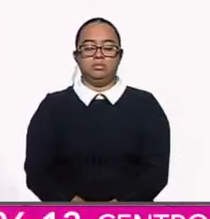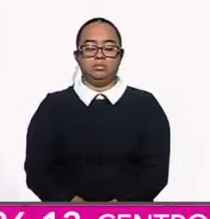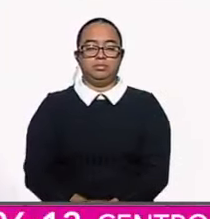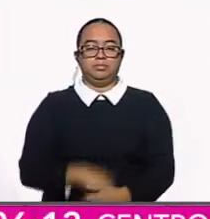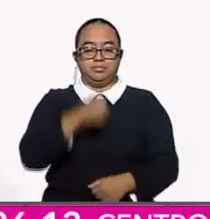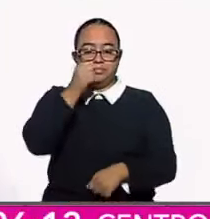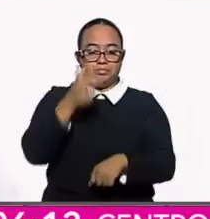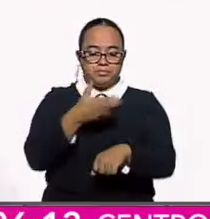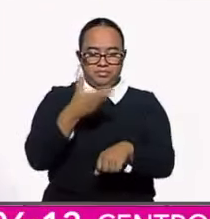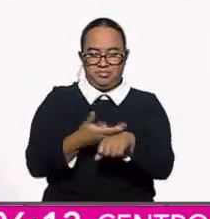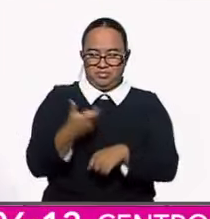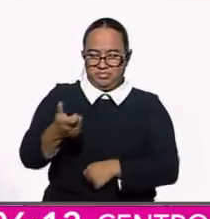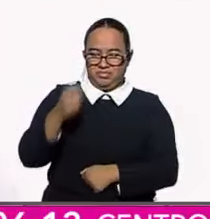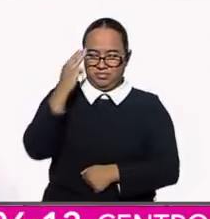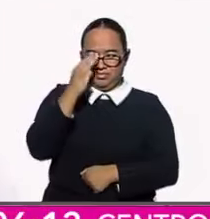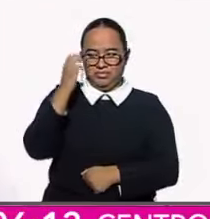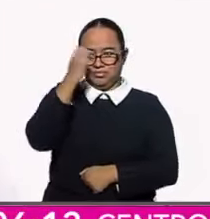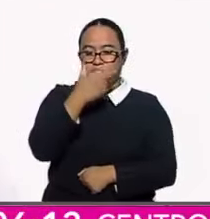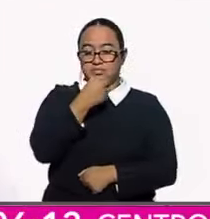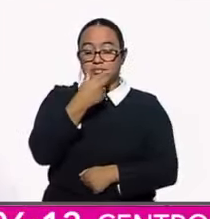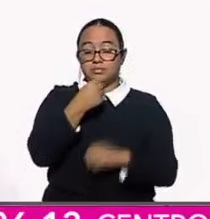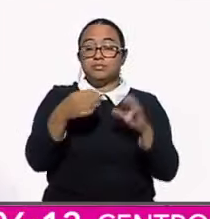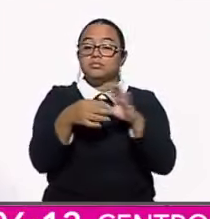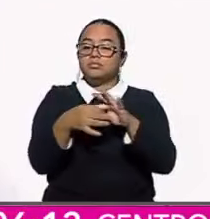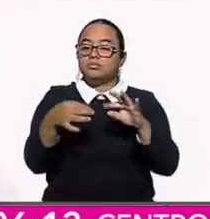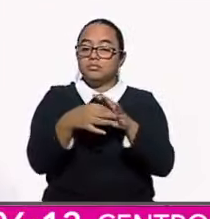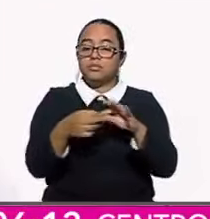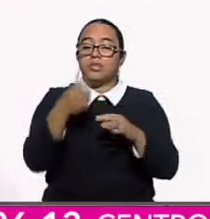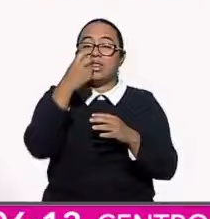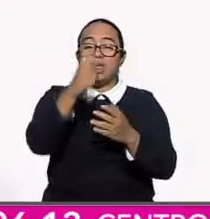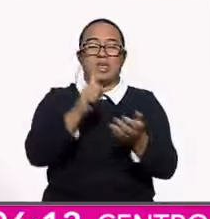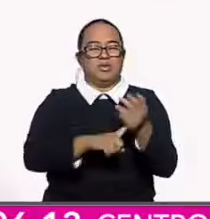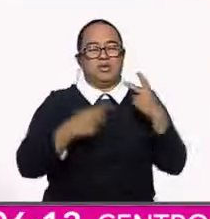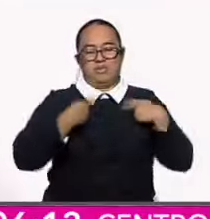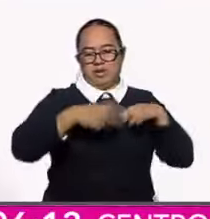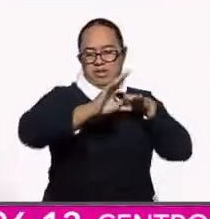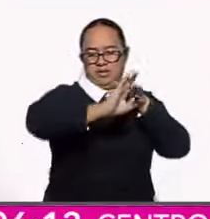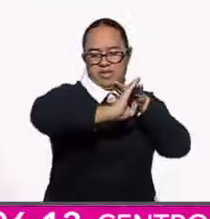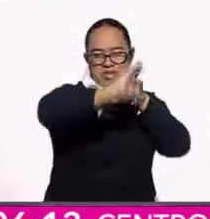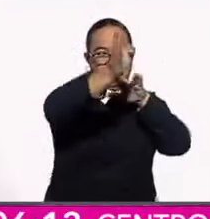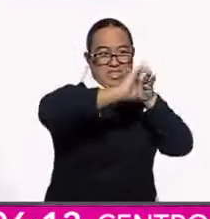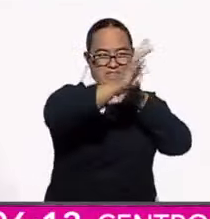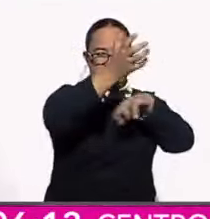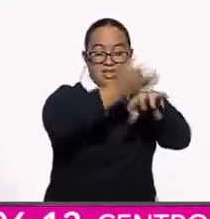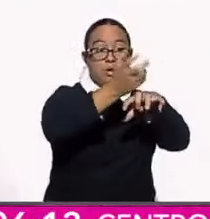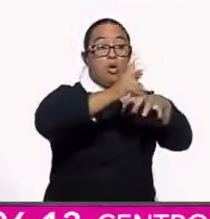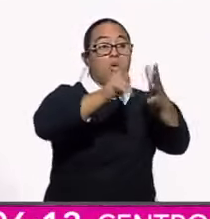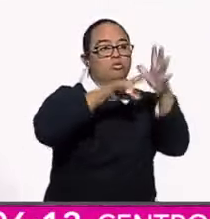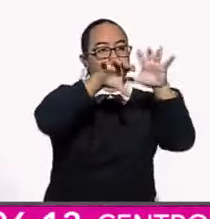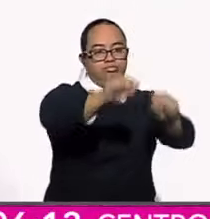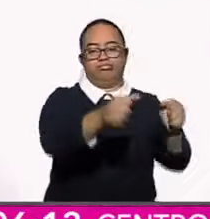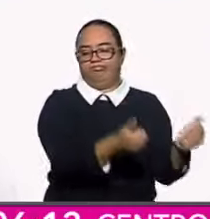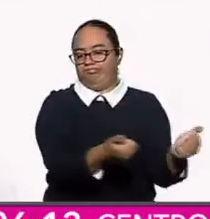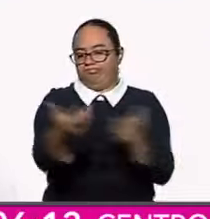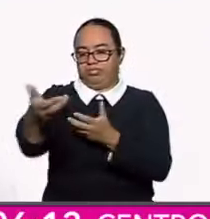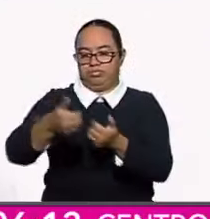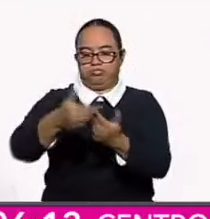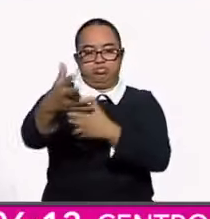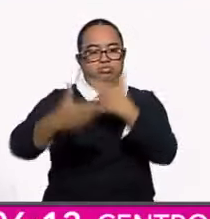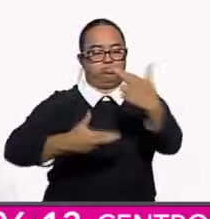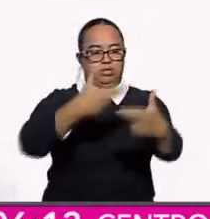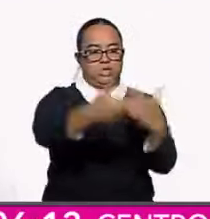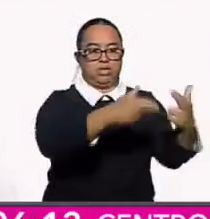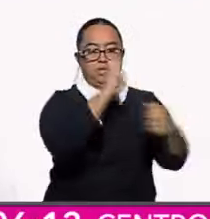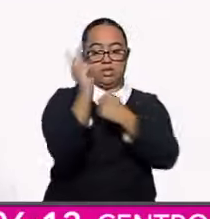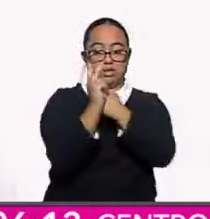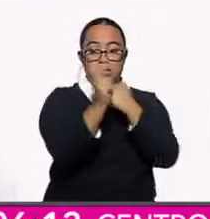El secretario de Economía, Marcelo Ebrard, aseguró que las deportaciones masivas de migrantes en Estados Unidos, como lo plantea Donald Trump